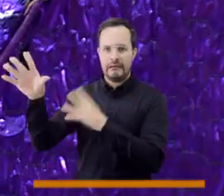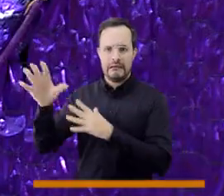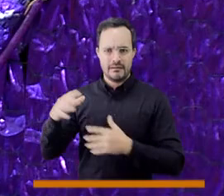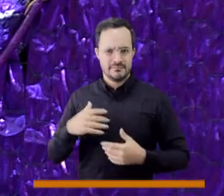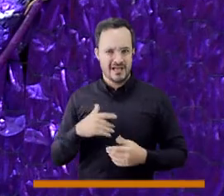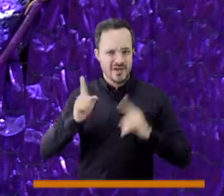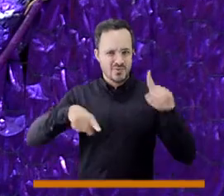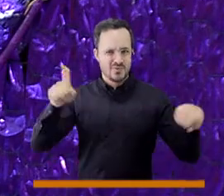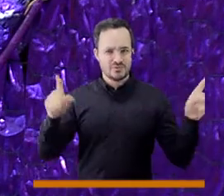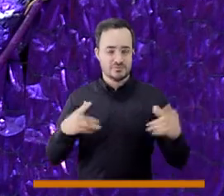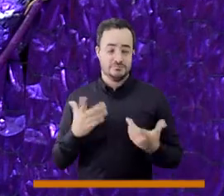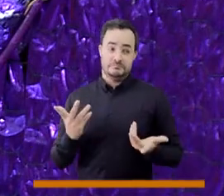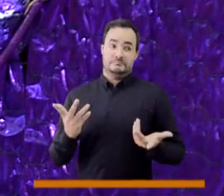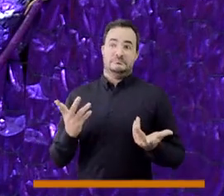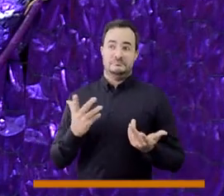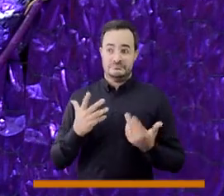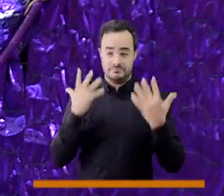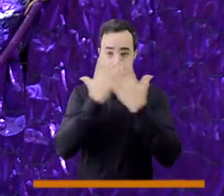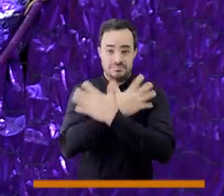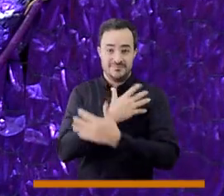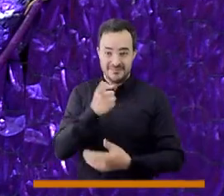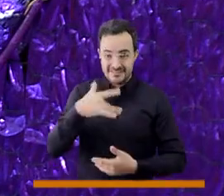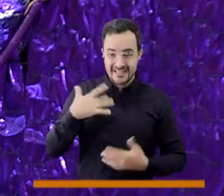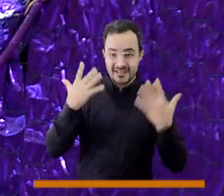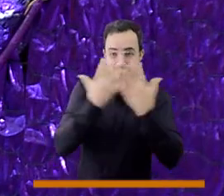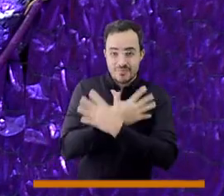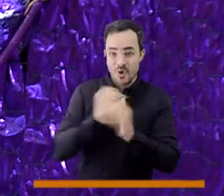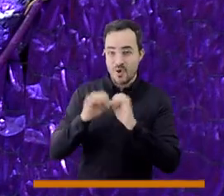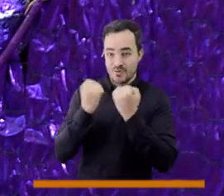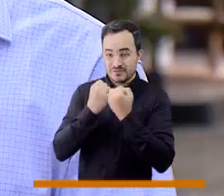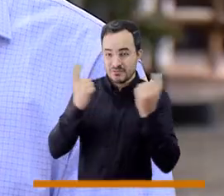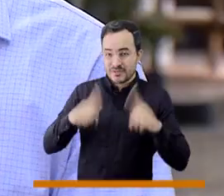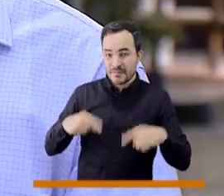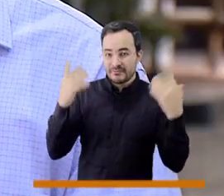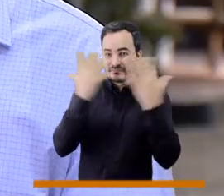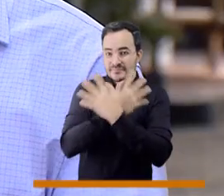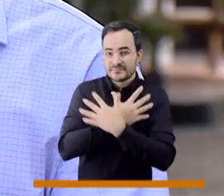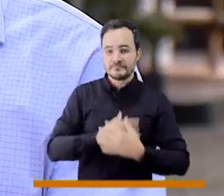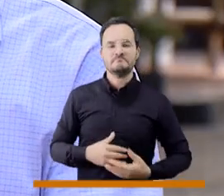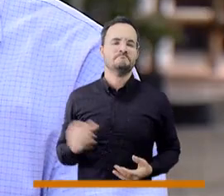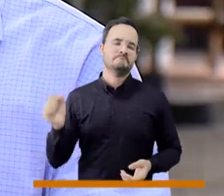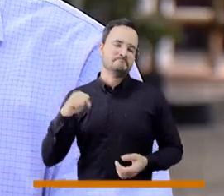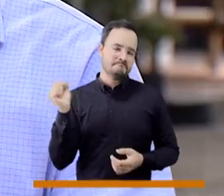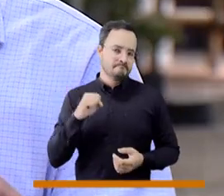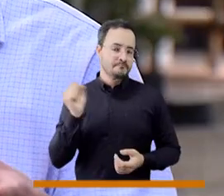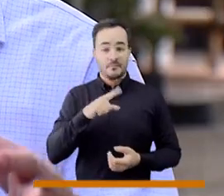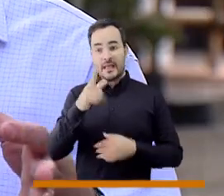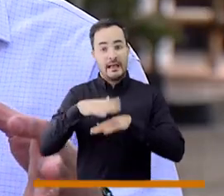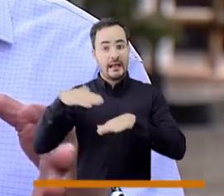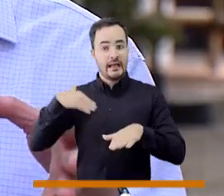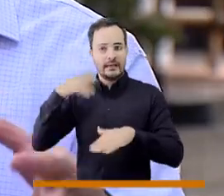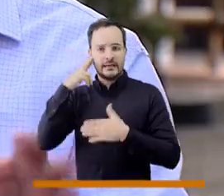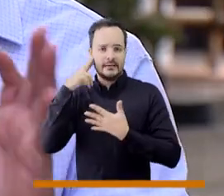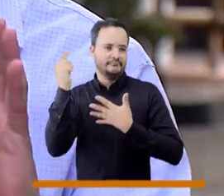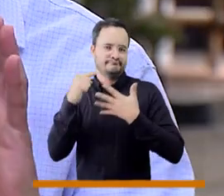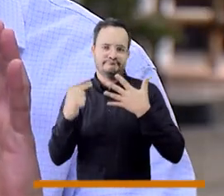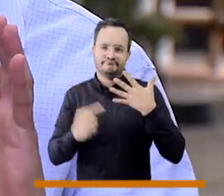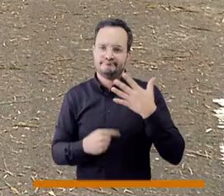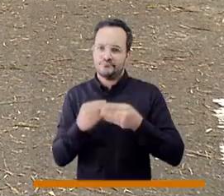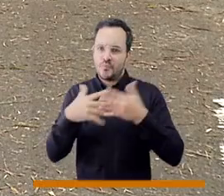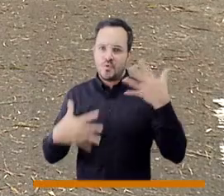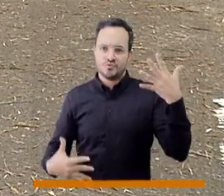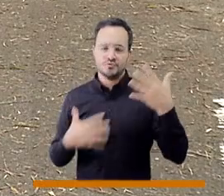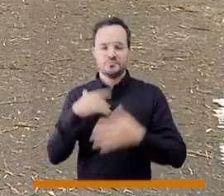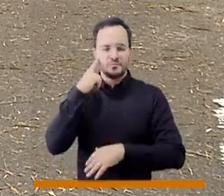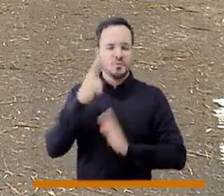ciudad. ¿Eso lo ha dejado sorprendido a usted y al consejo, a la ciudad? Sí, tienes razón, Caterine. La gentrificación se da por muchas razones.